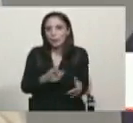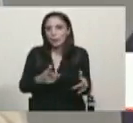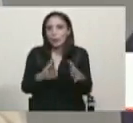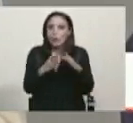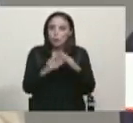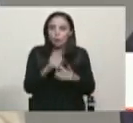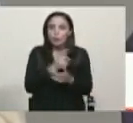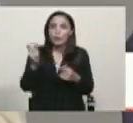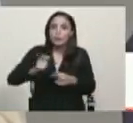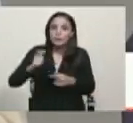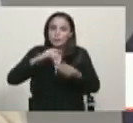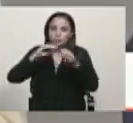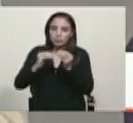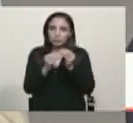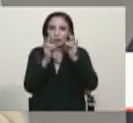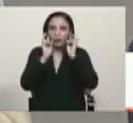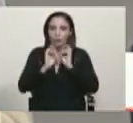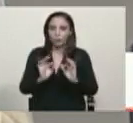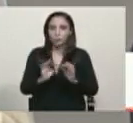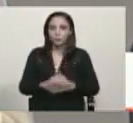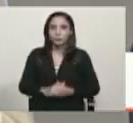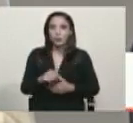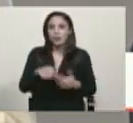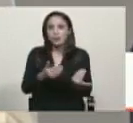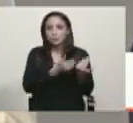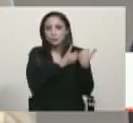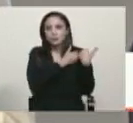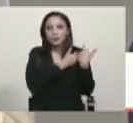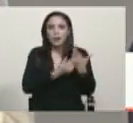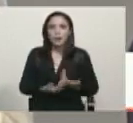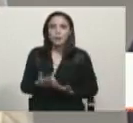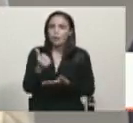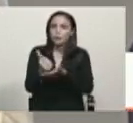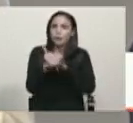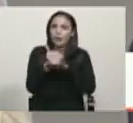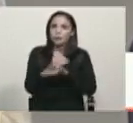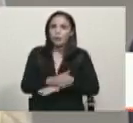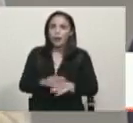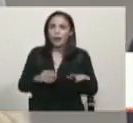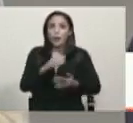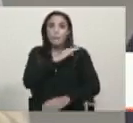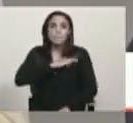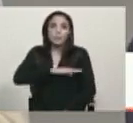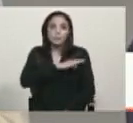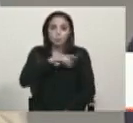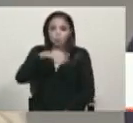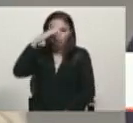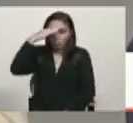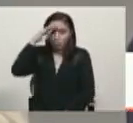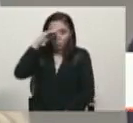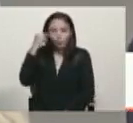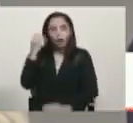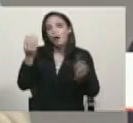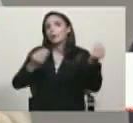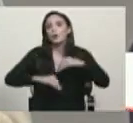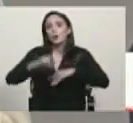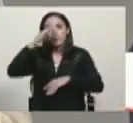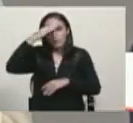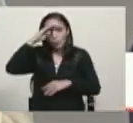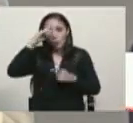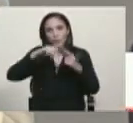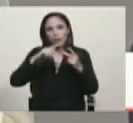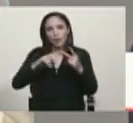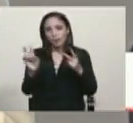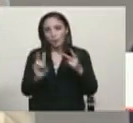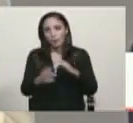necesitan mantenimiento. En esta tarea nos está ayudando también, presidente, la Misión Médica Cubana a través del convenio Cuba-Venezuela, también a